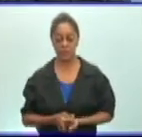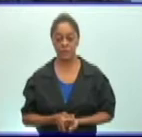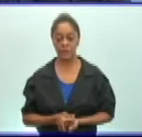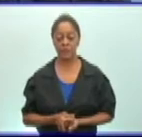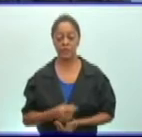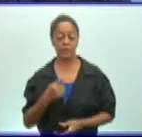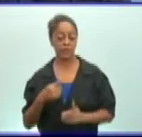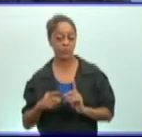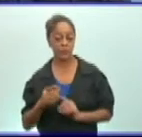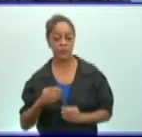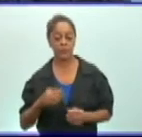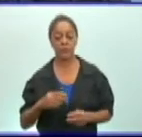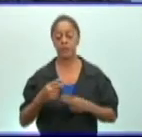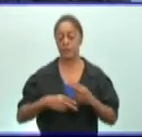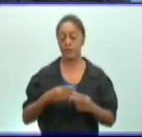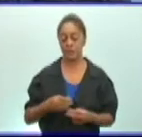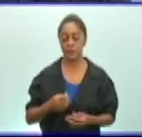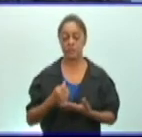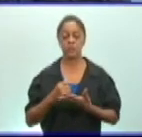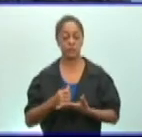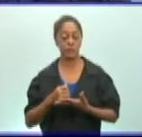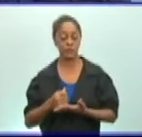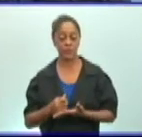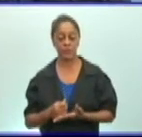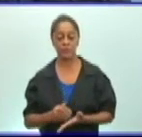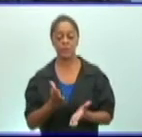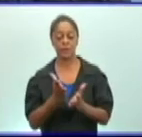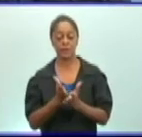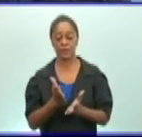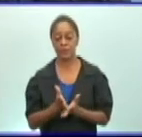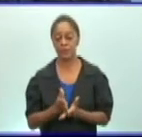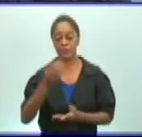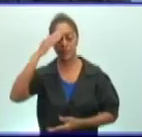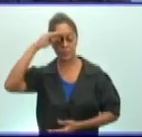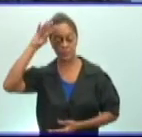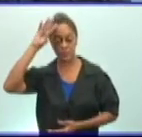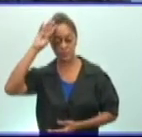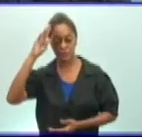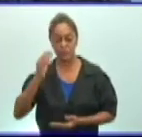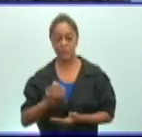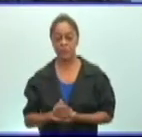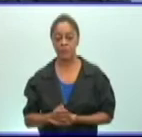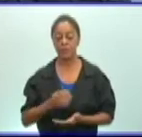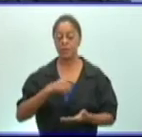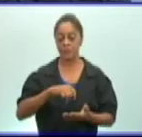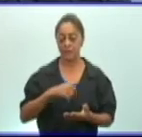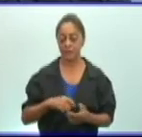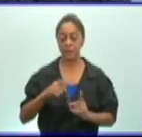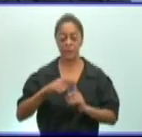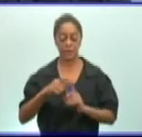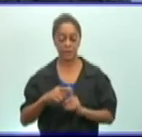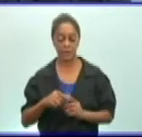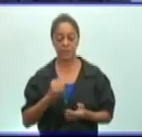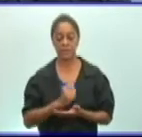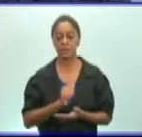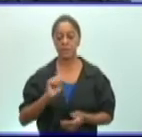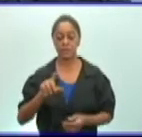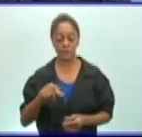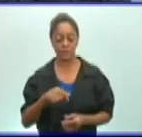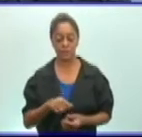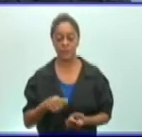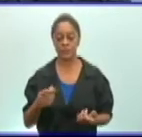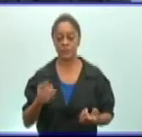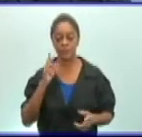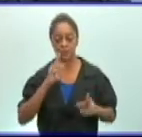alguna manera hizo una gran contribución a la educación cubana. Tengo incluso una colega que está escribiendo una tesis doctoral, una investigación sobre